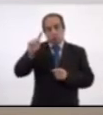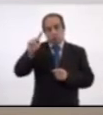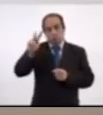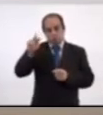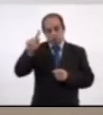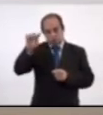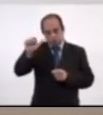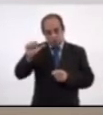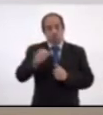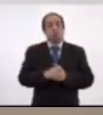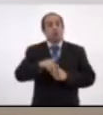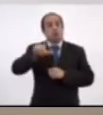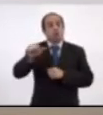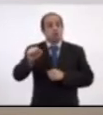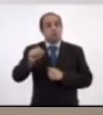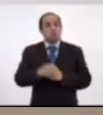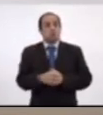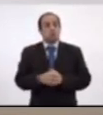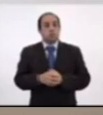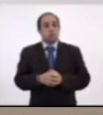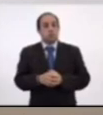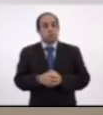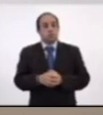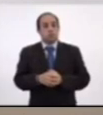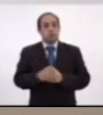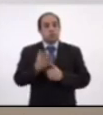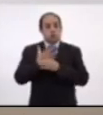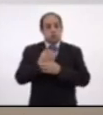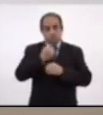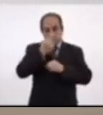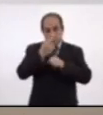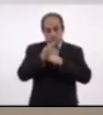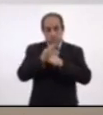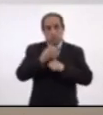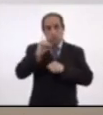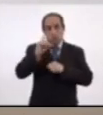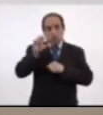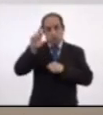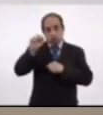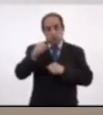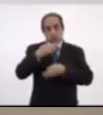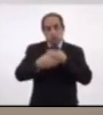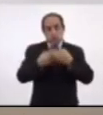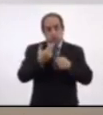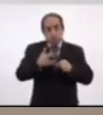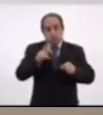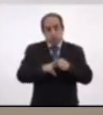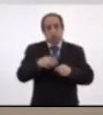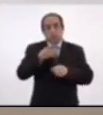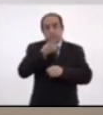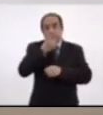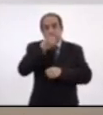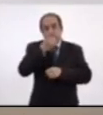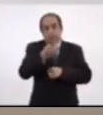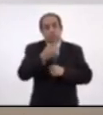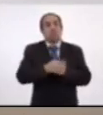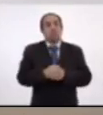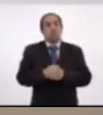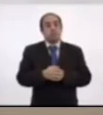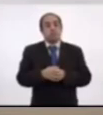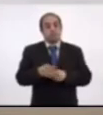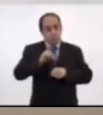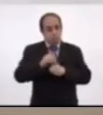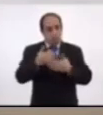como justo lo mencionaba la secretaria Oliva, en todos los hospitales que se mencionaron en estos